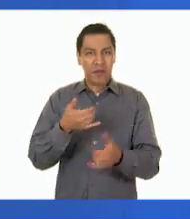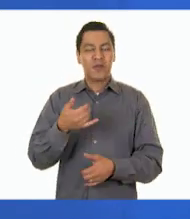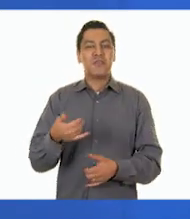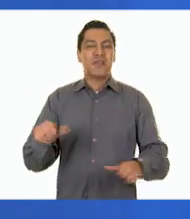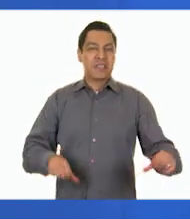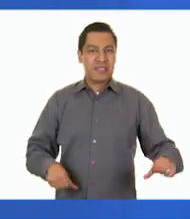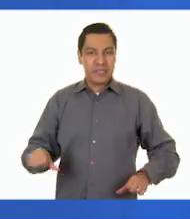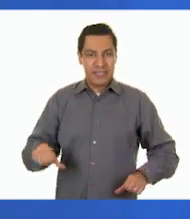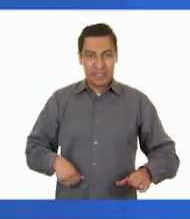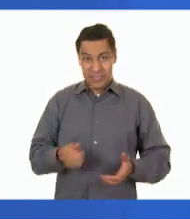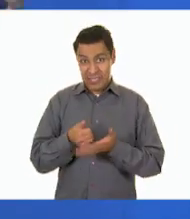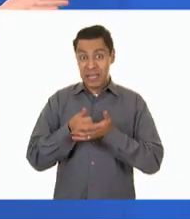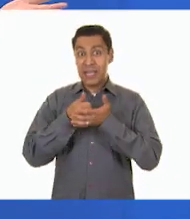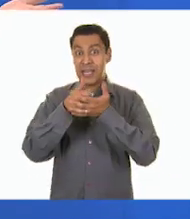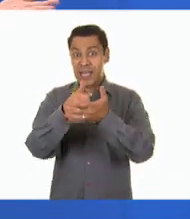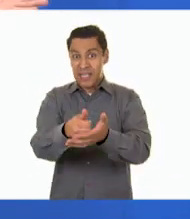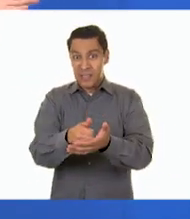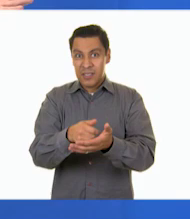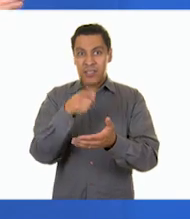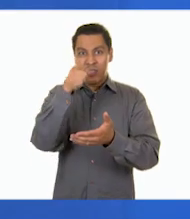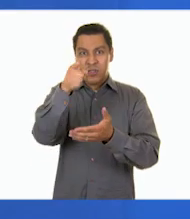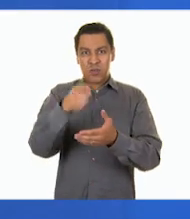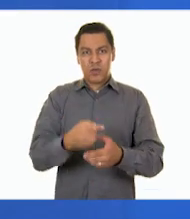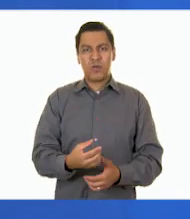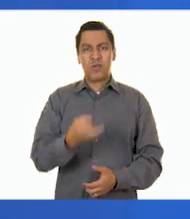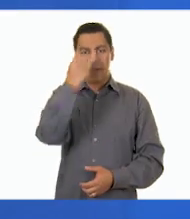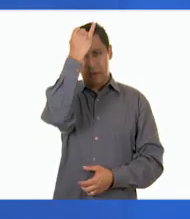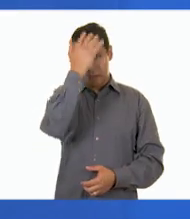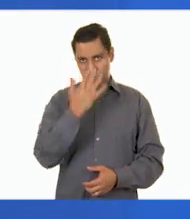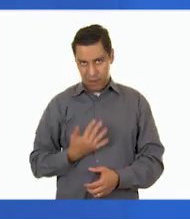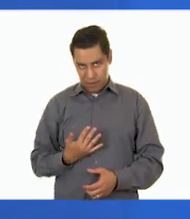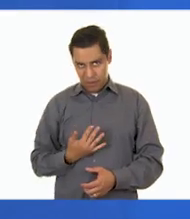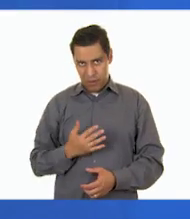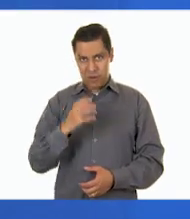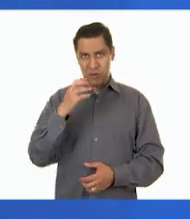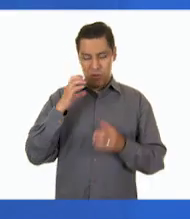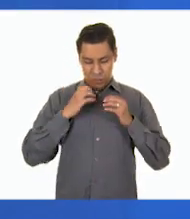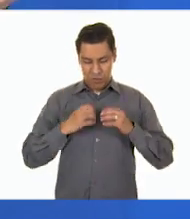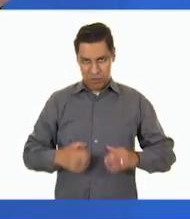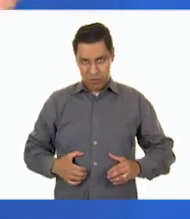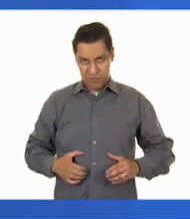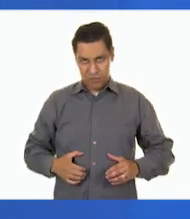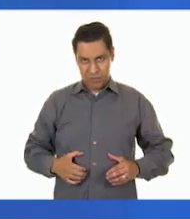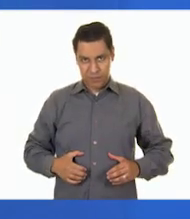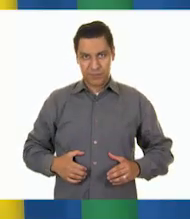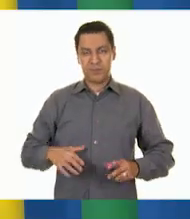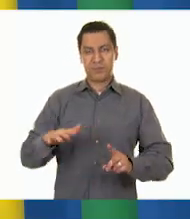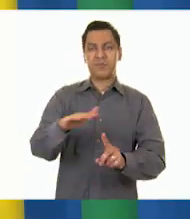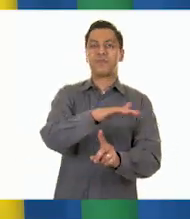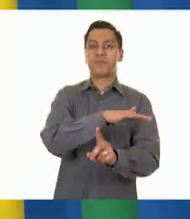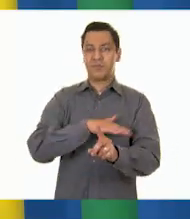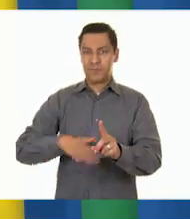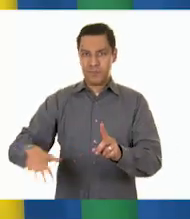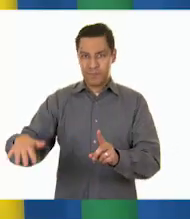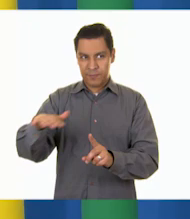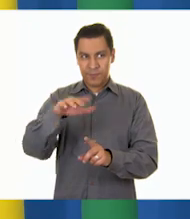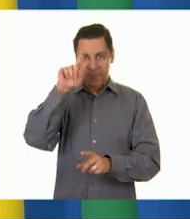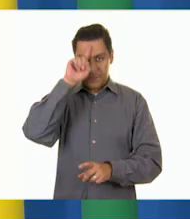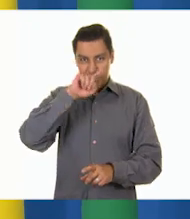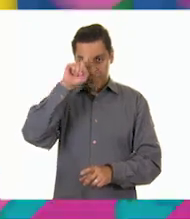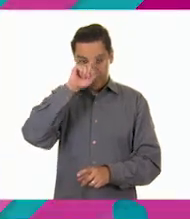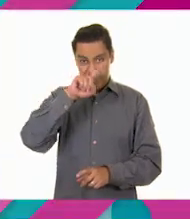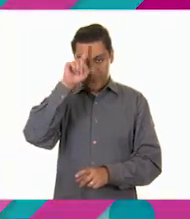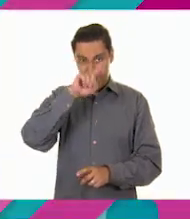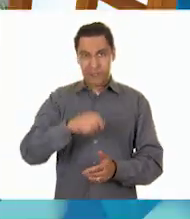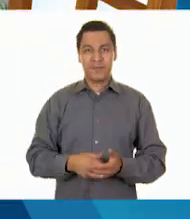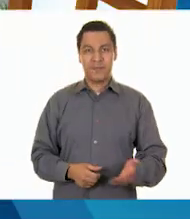ayudan a fortalecer su imagen corporal ahora unos recordatorios sobre el espacio sí que les parece que vamos con ya